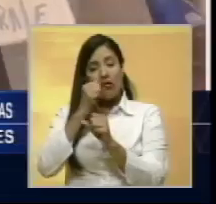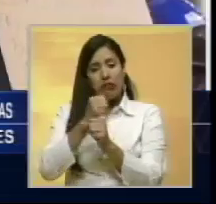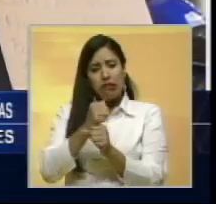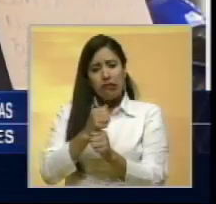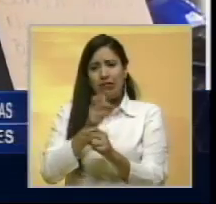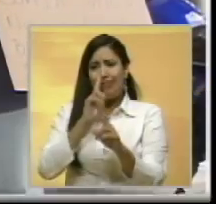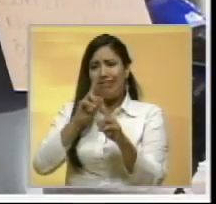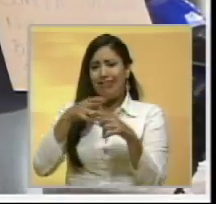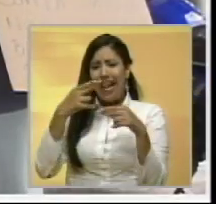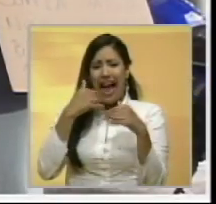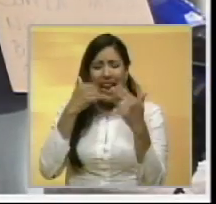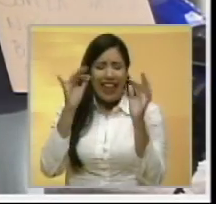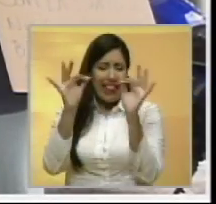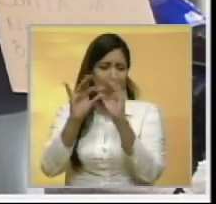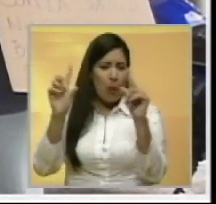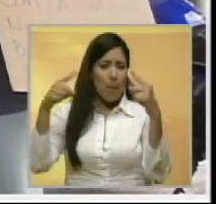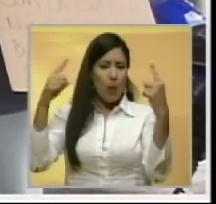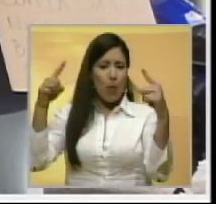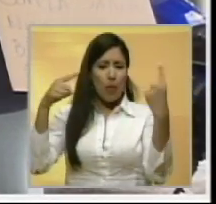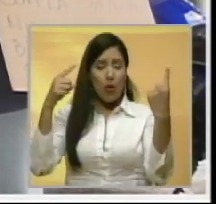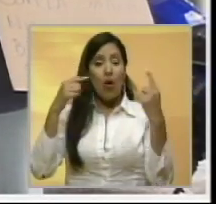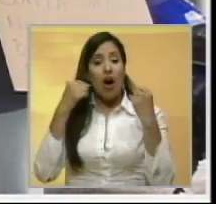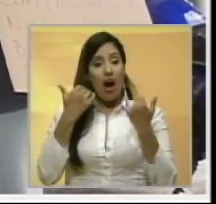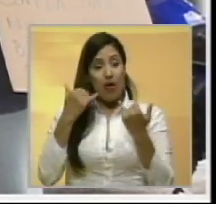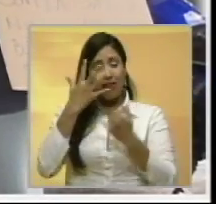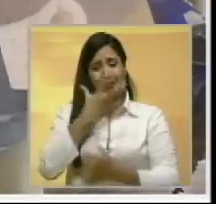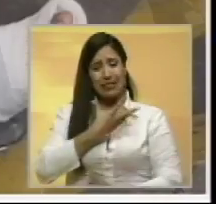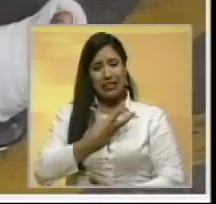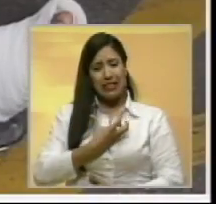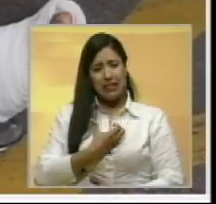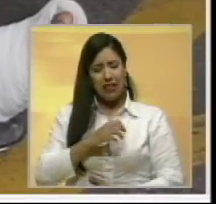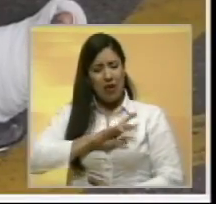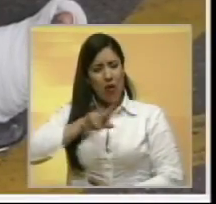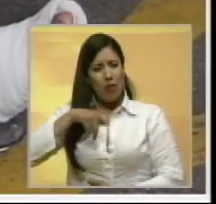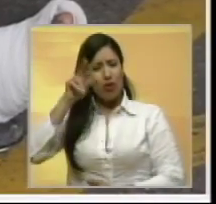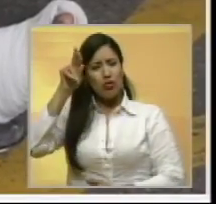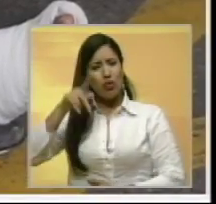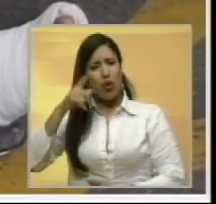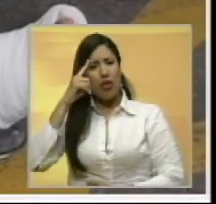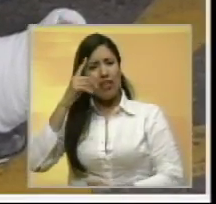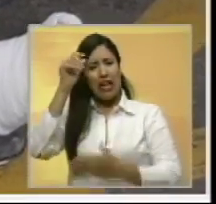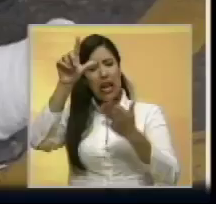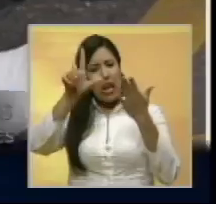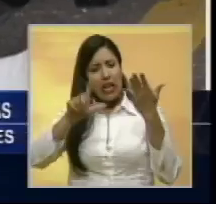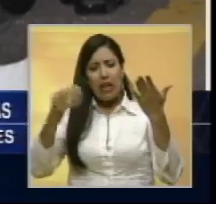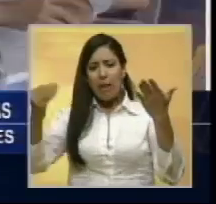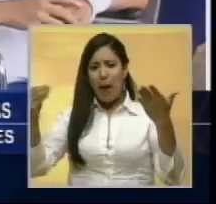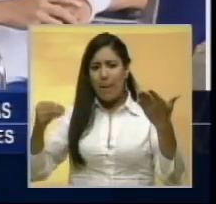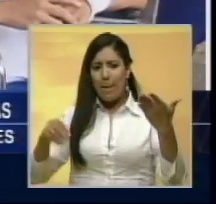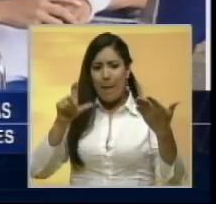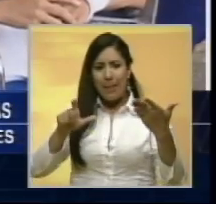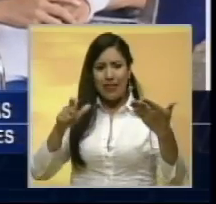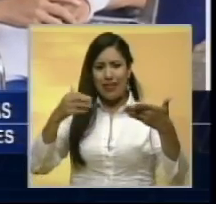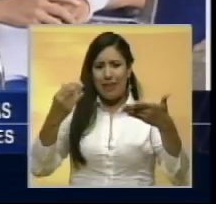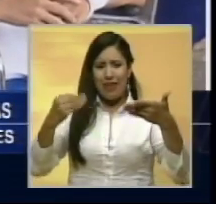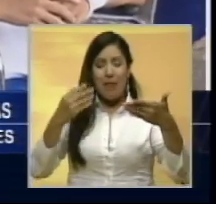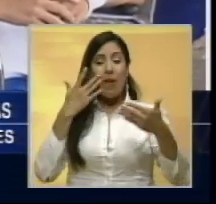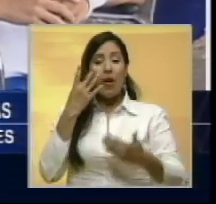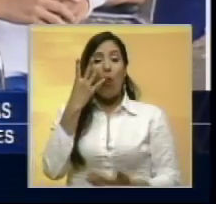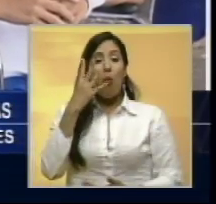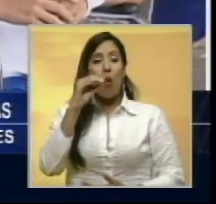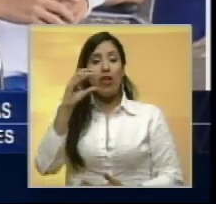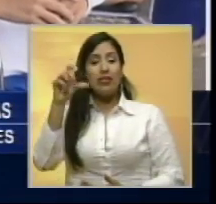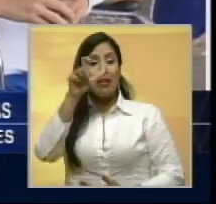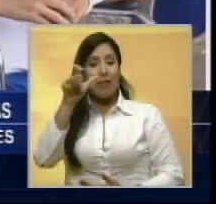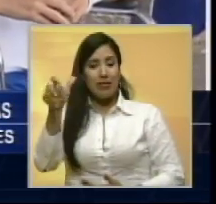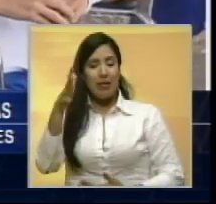fecha no han obtenido respuesta. Aseguran que la tristeza los embarga porque cada día la lista aumenta. Aseguran que son casi 400 los que están en